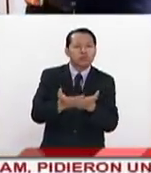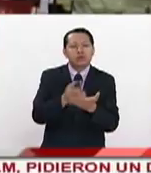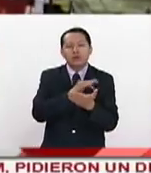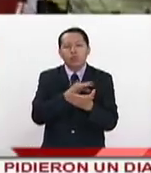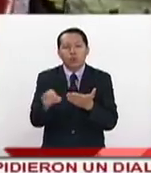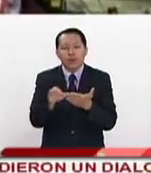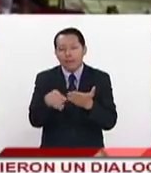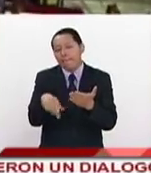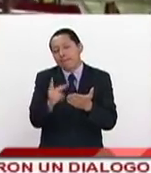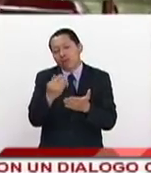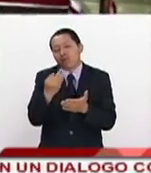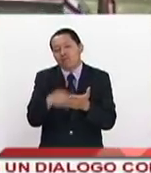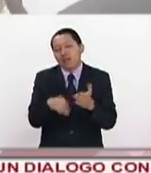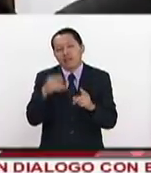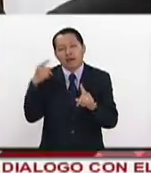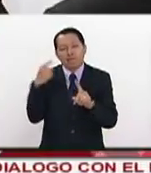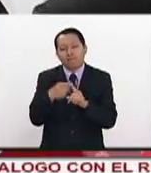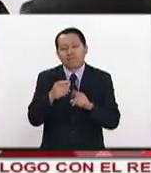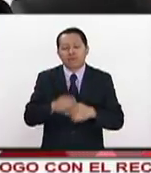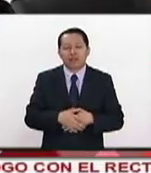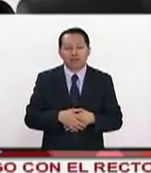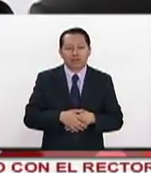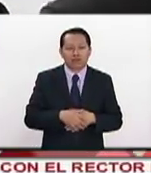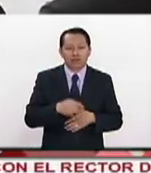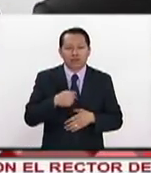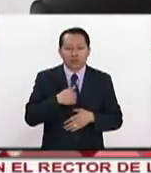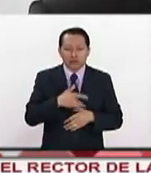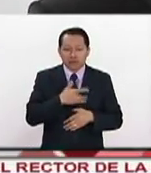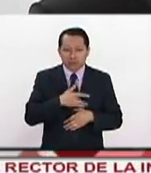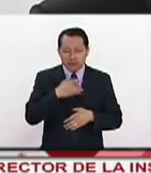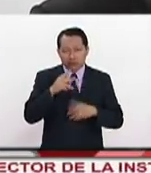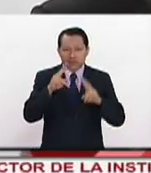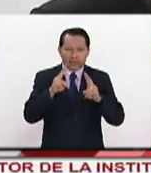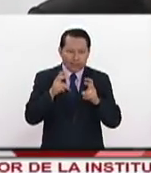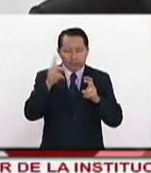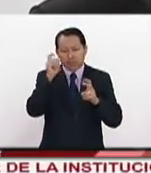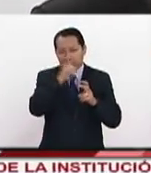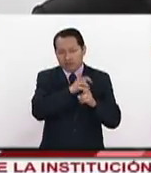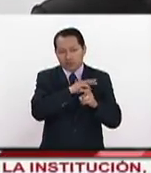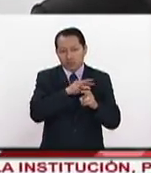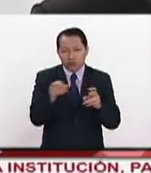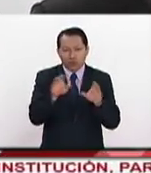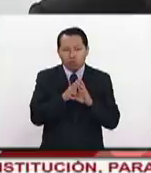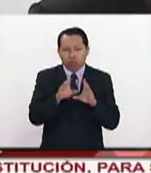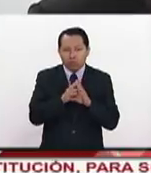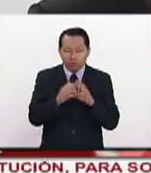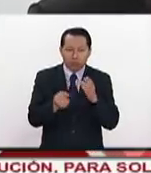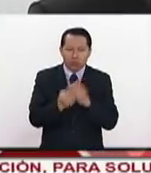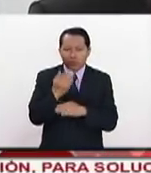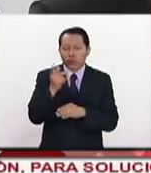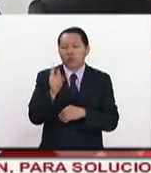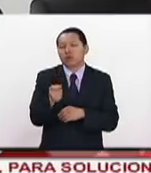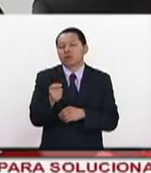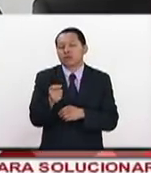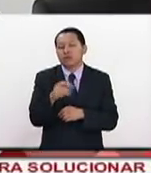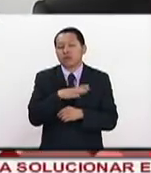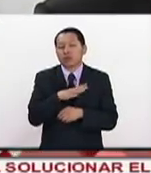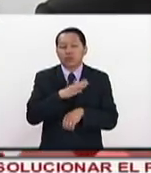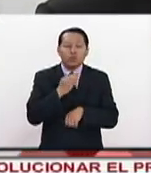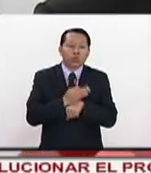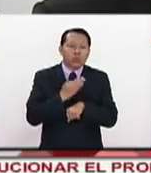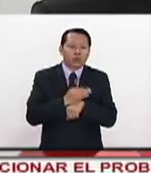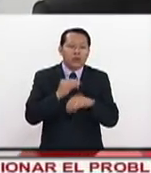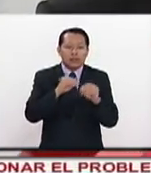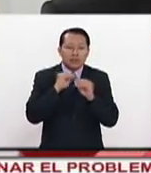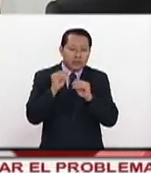aunque aún no hay una concreta. Yo diría que el tema es tan complejo y técnicamente tan sofisticado que se está